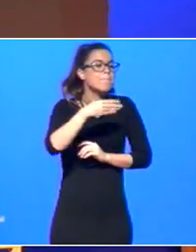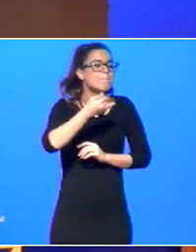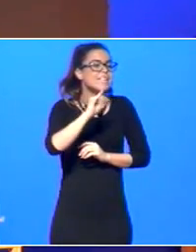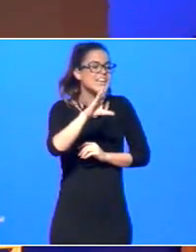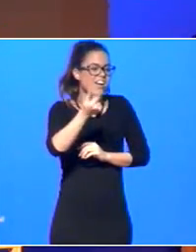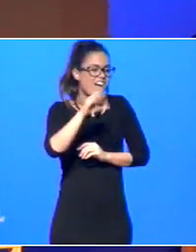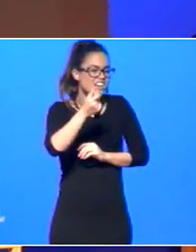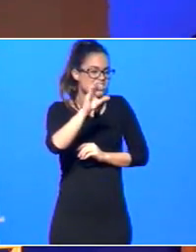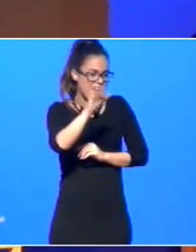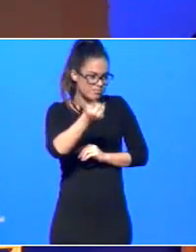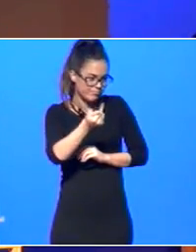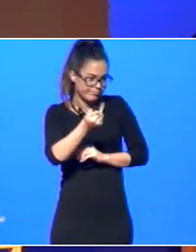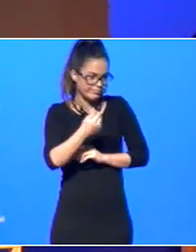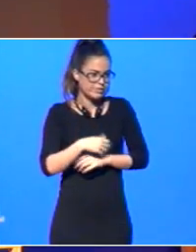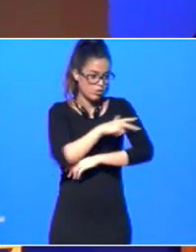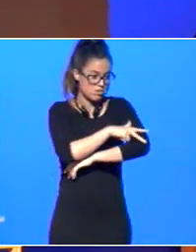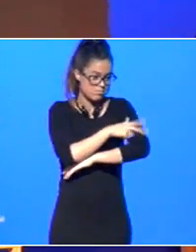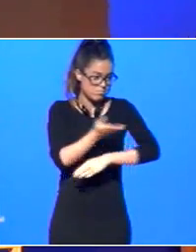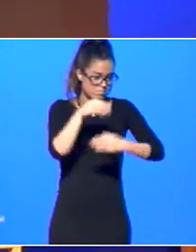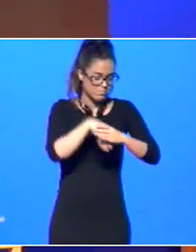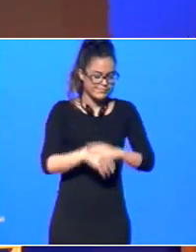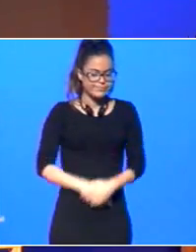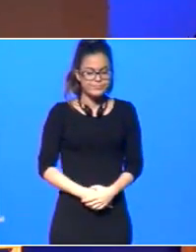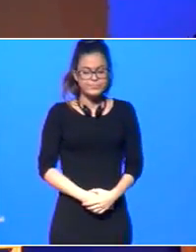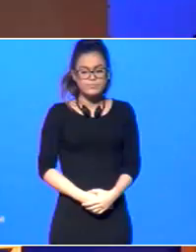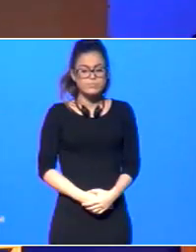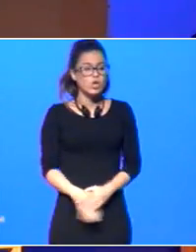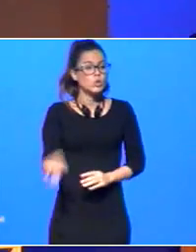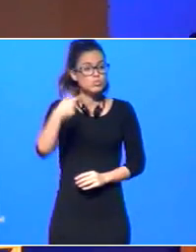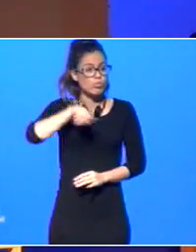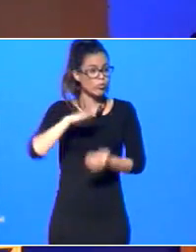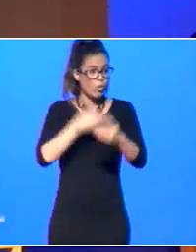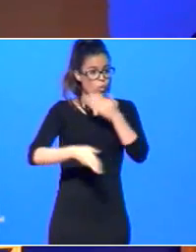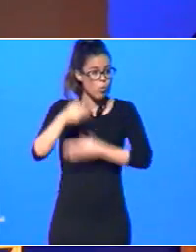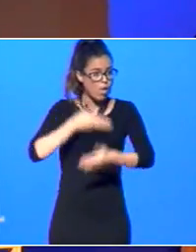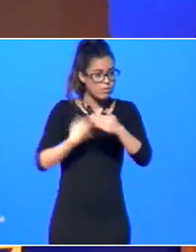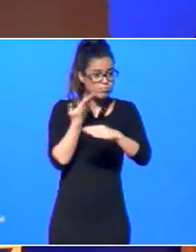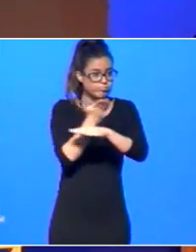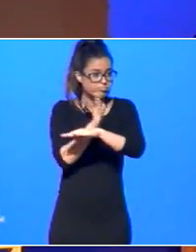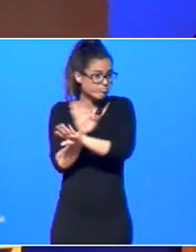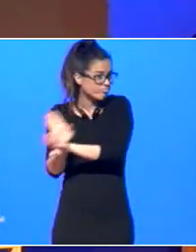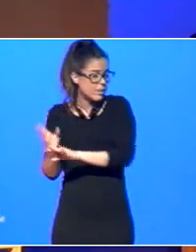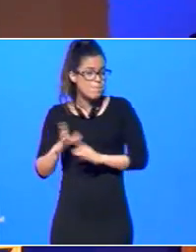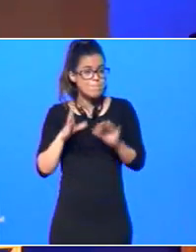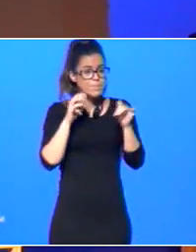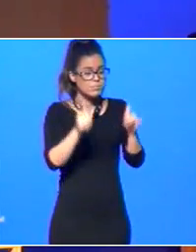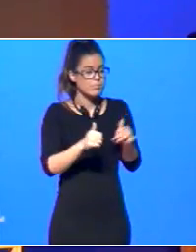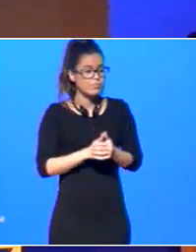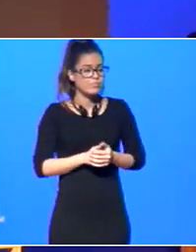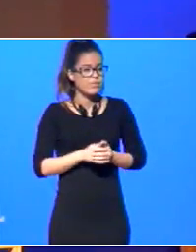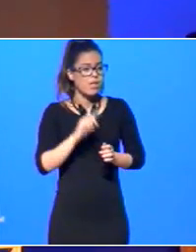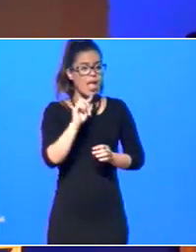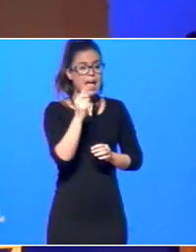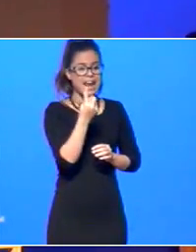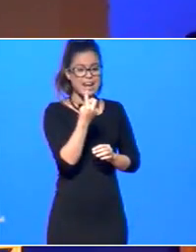Euskadi. Bueno, estos son nuestros colaboradores y vamos a empezar con la primera